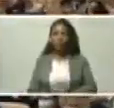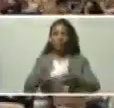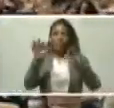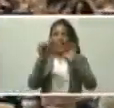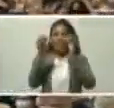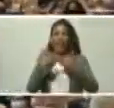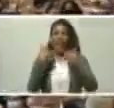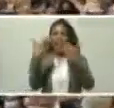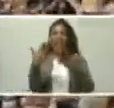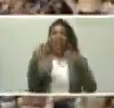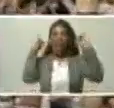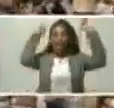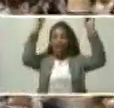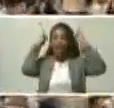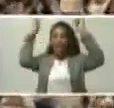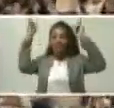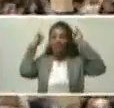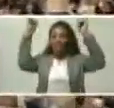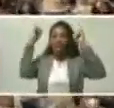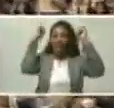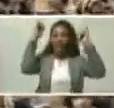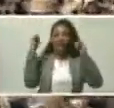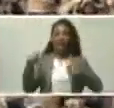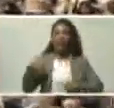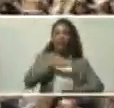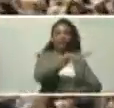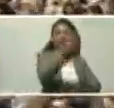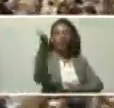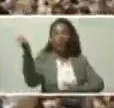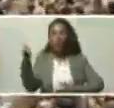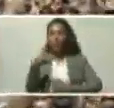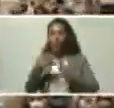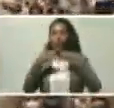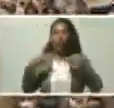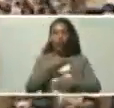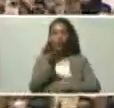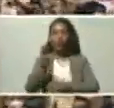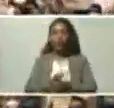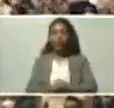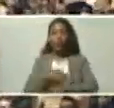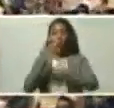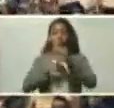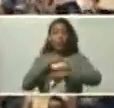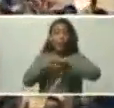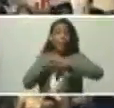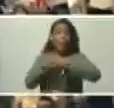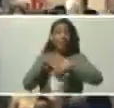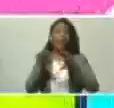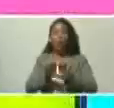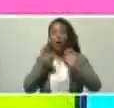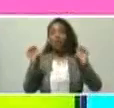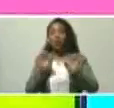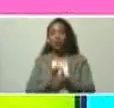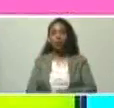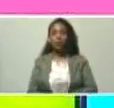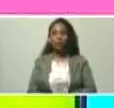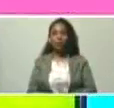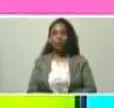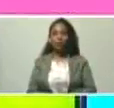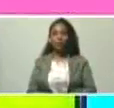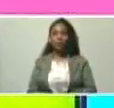¡Regalado el matiné! Para todos, me lo garantiza, ministra Yelitza Santaella.